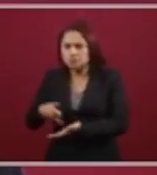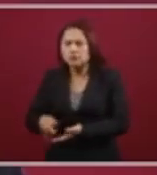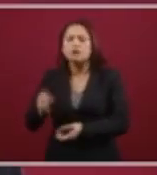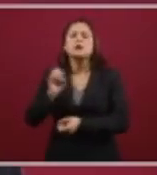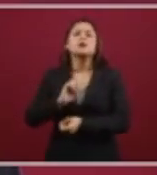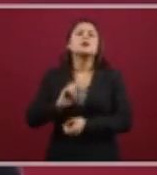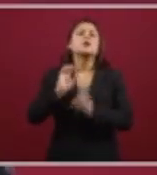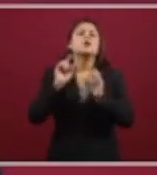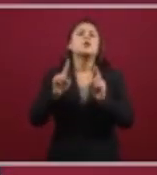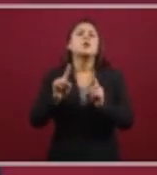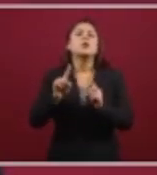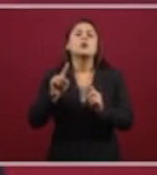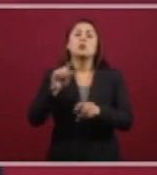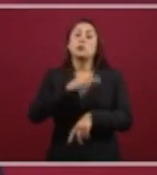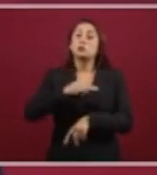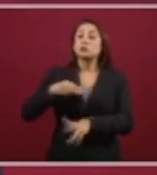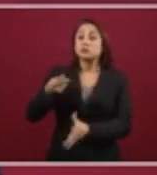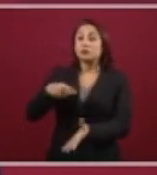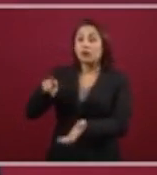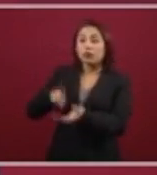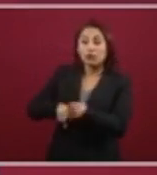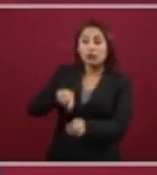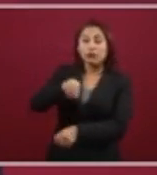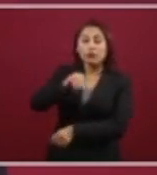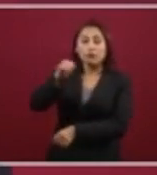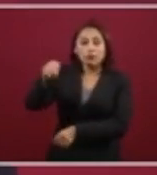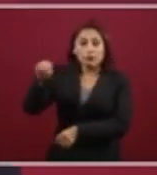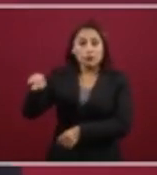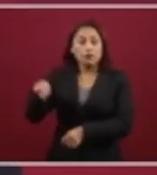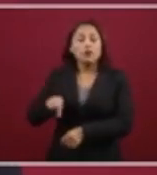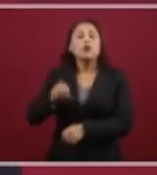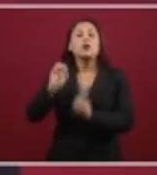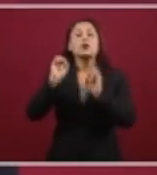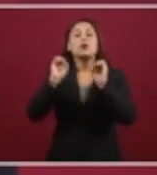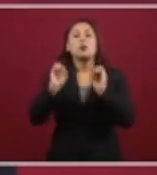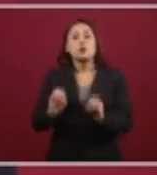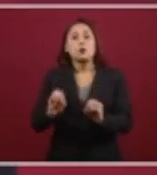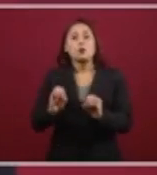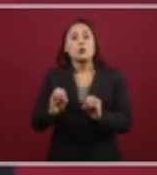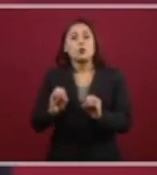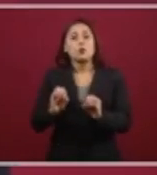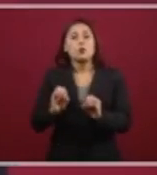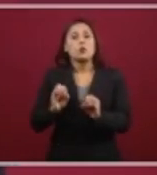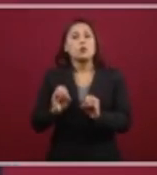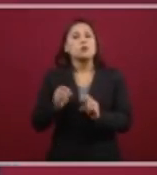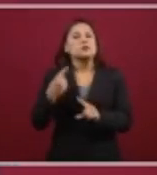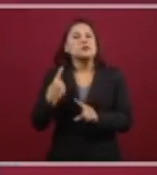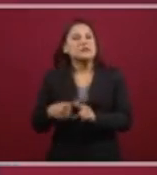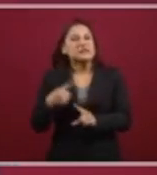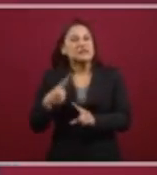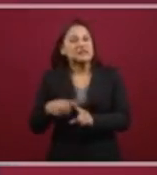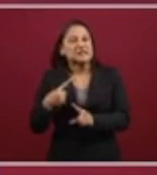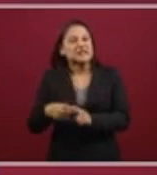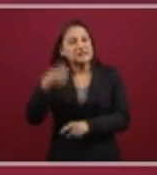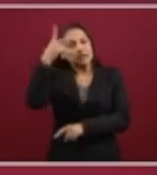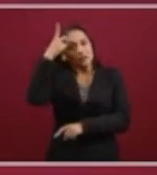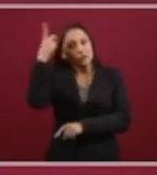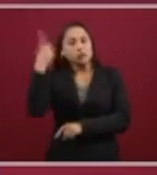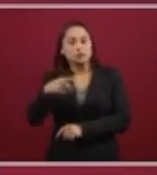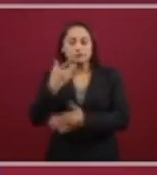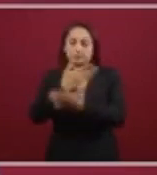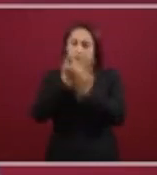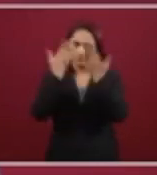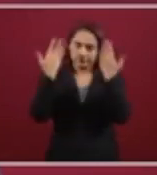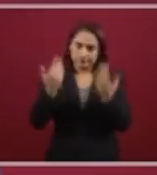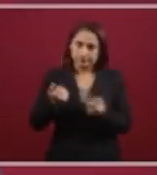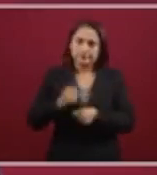de municipios, si eran verdaderamente o no los legítimos beneficiarios. La resultante